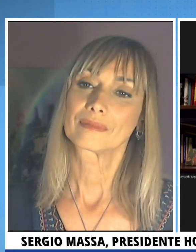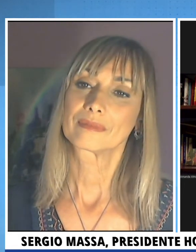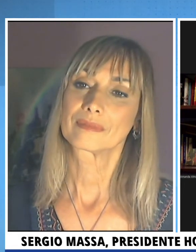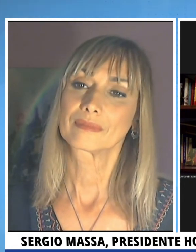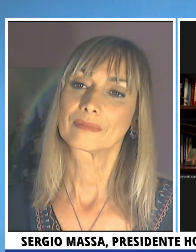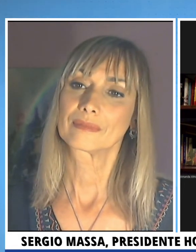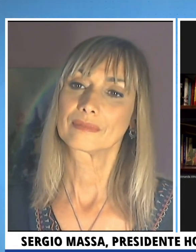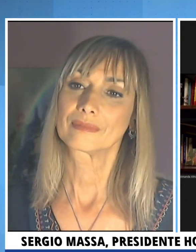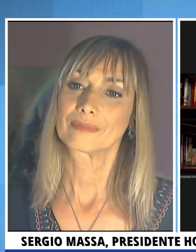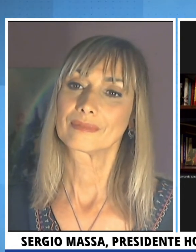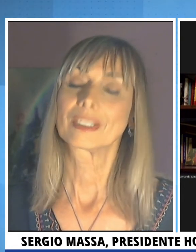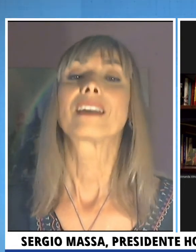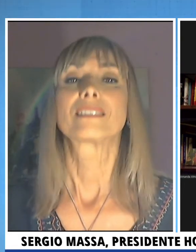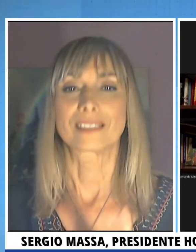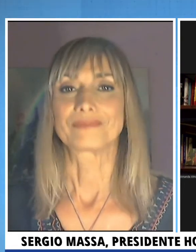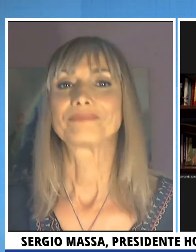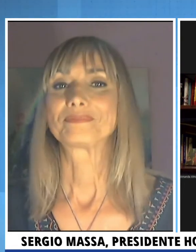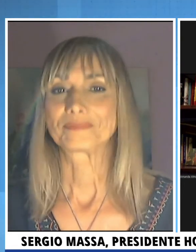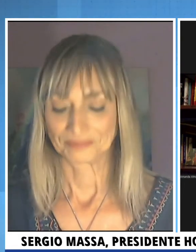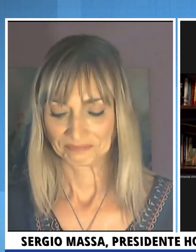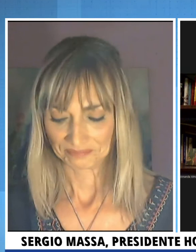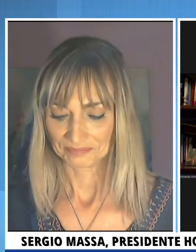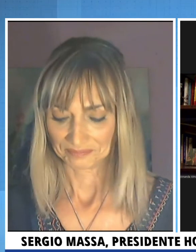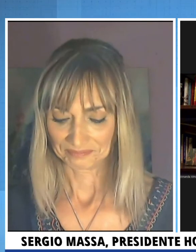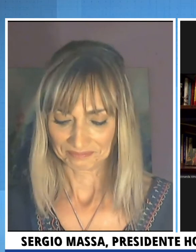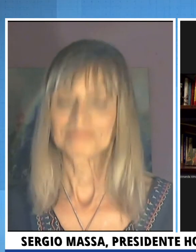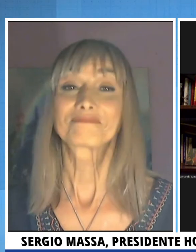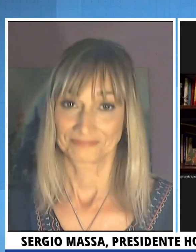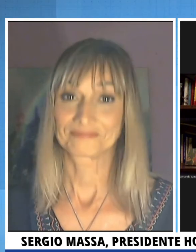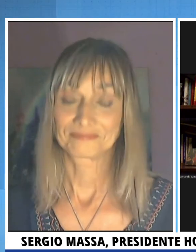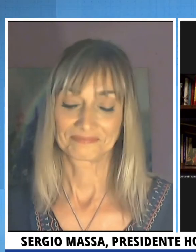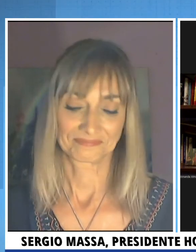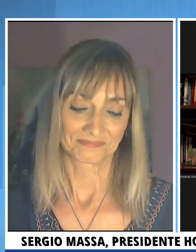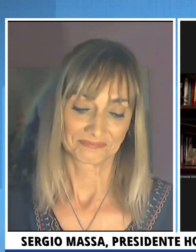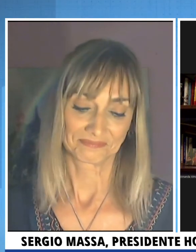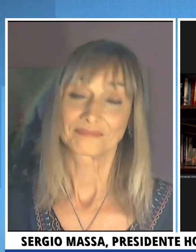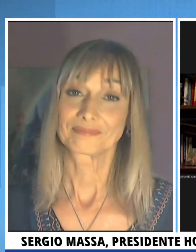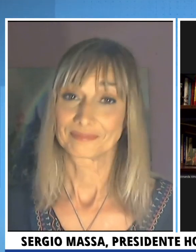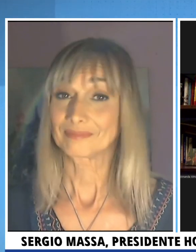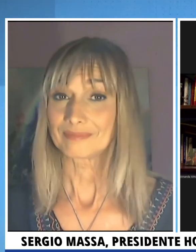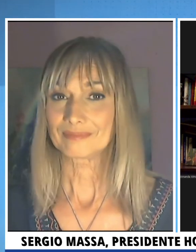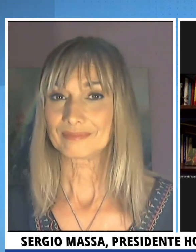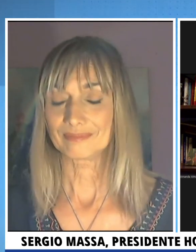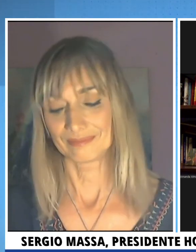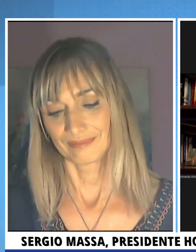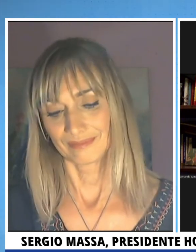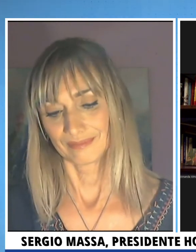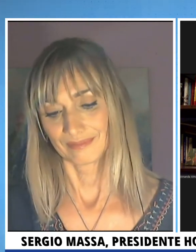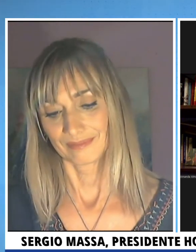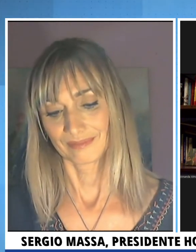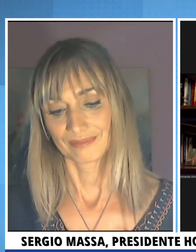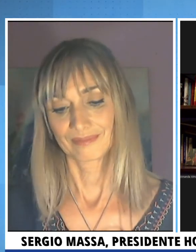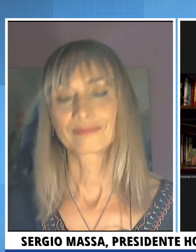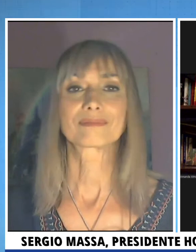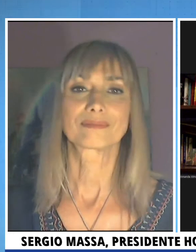Seguridad de Santa Fe también, sí. Marcelo Saín, que ha sido, eje de muchas polémicas por sus declaraciones